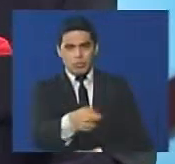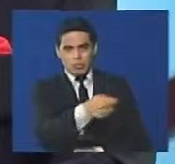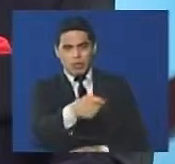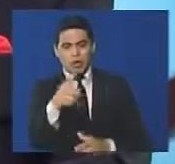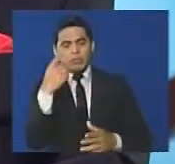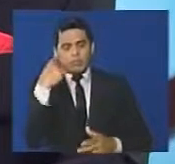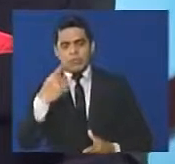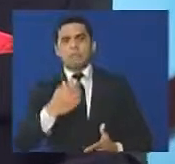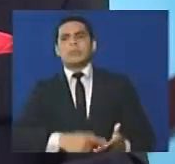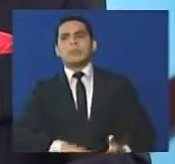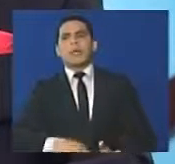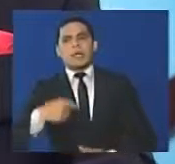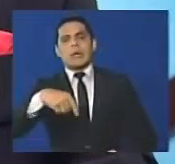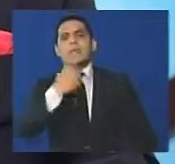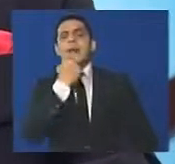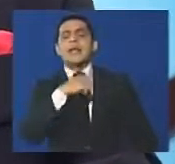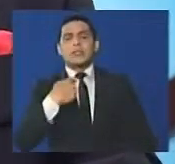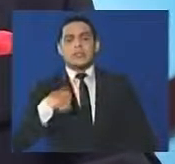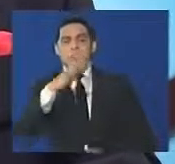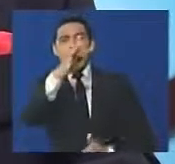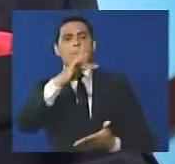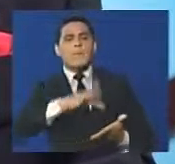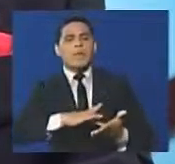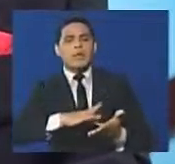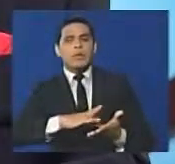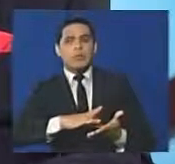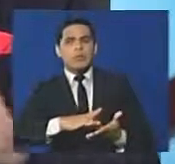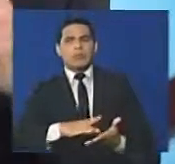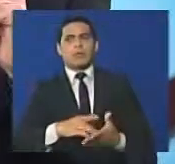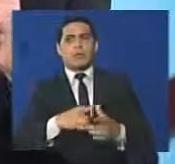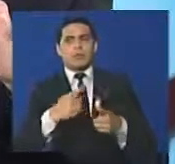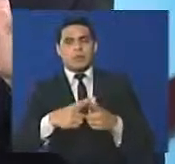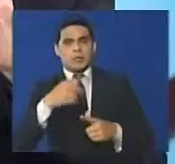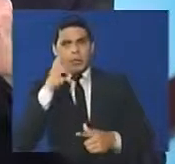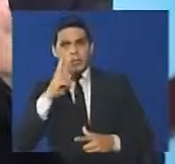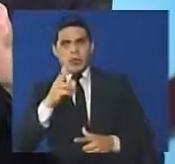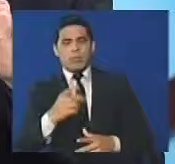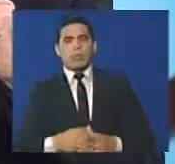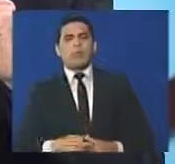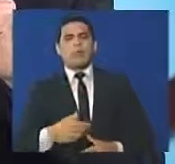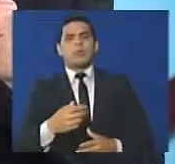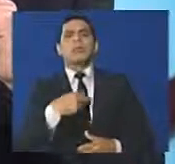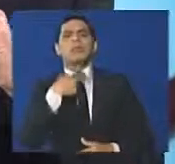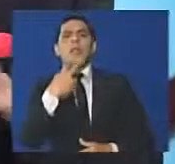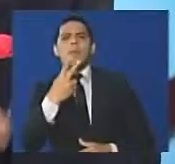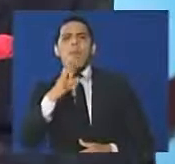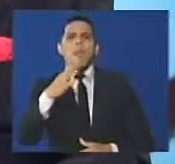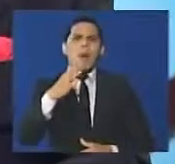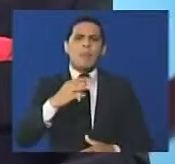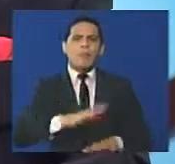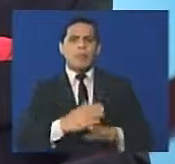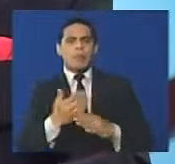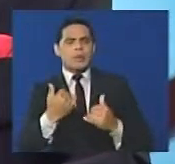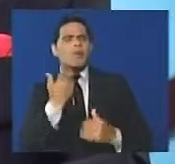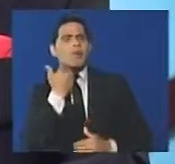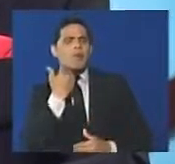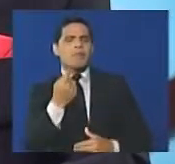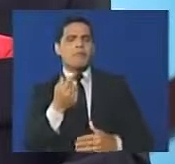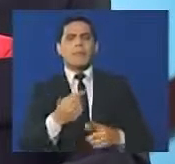Algo espectacular para algo la historia. Algo espectacular. El vino, y no estaba tan bien ya de voz. ¿Sí? Pero a pesar de